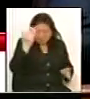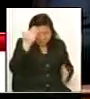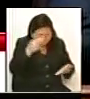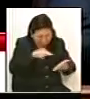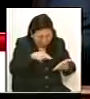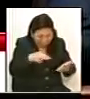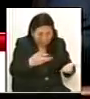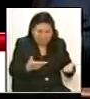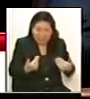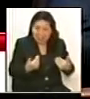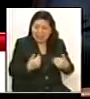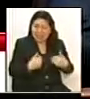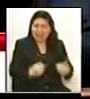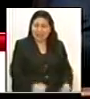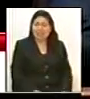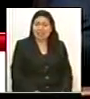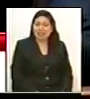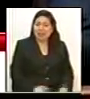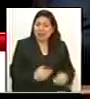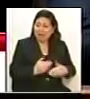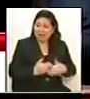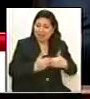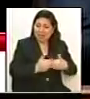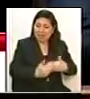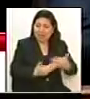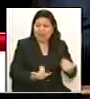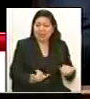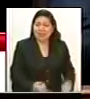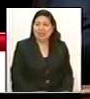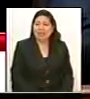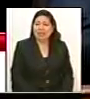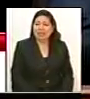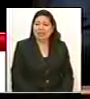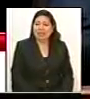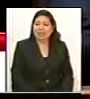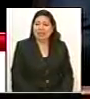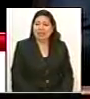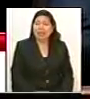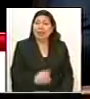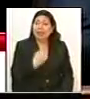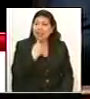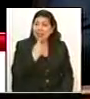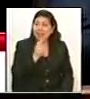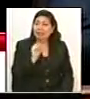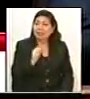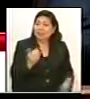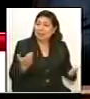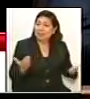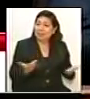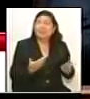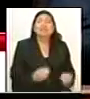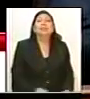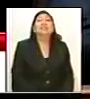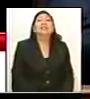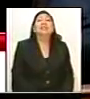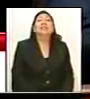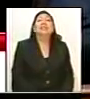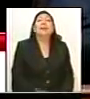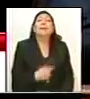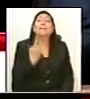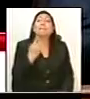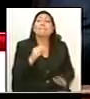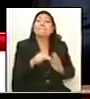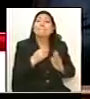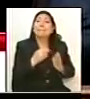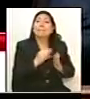tampoco se dio cuenta que tenía que prorrogar esto, porque entendemos, señor, hay que incentivar esa primera